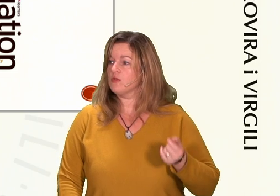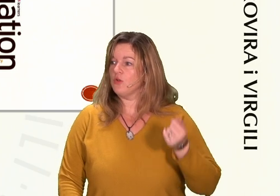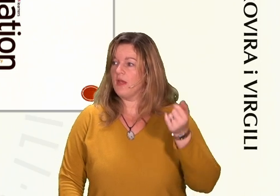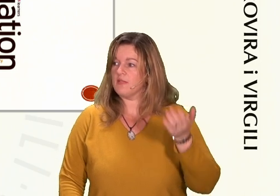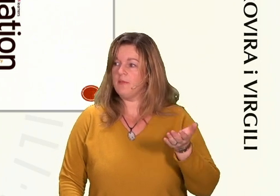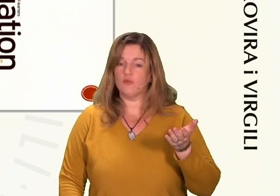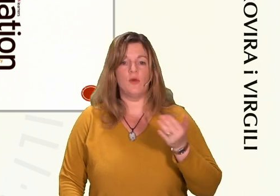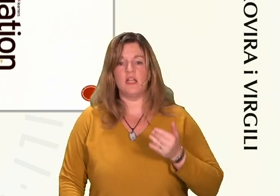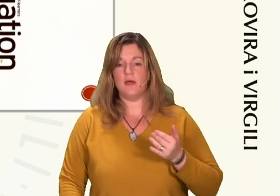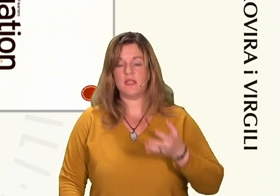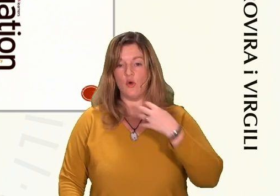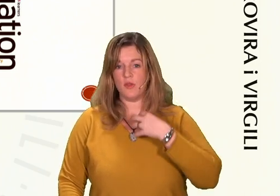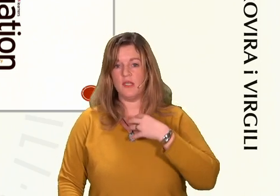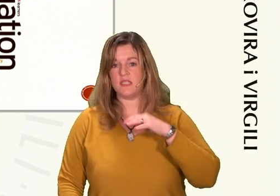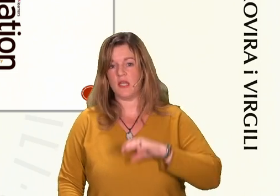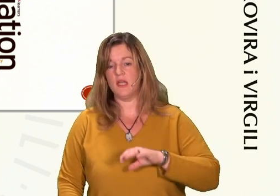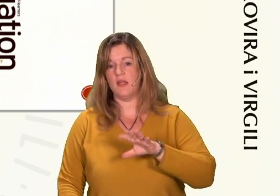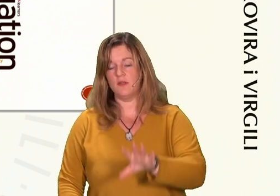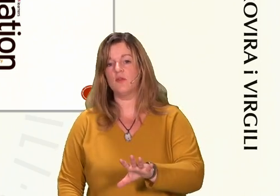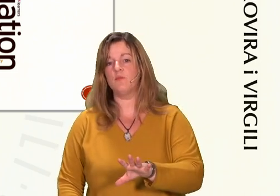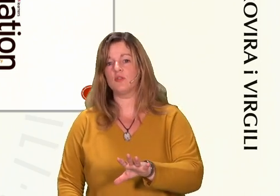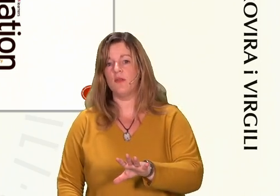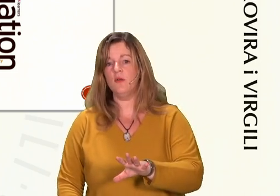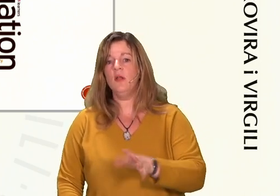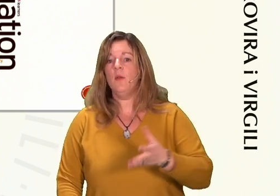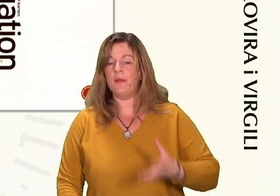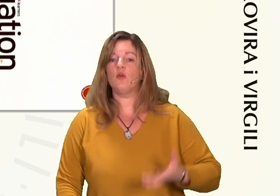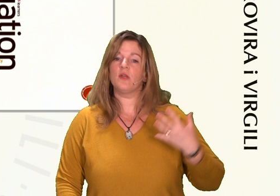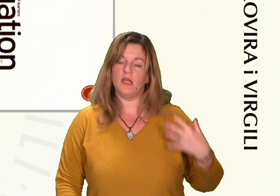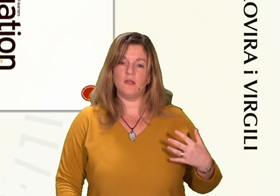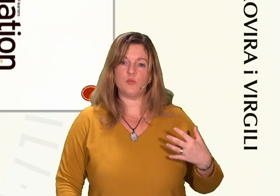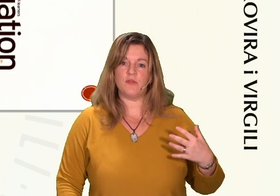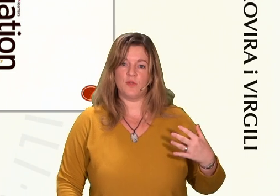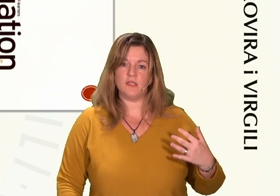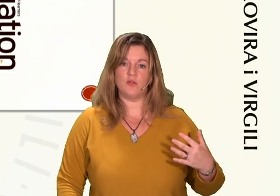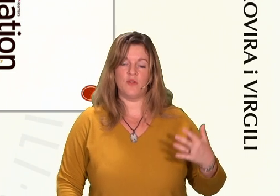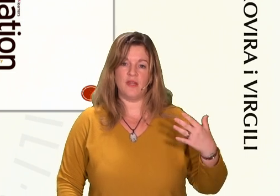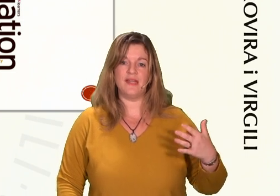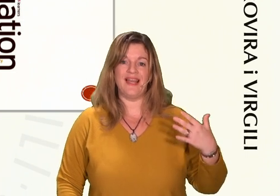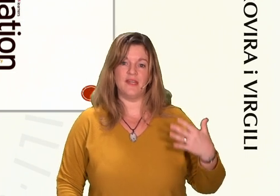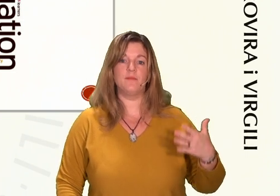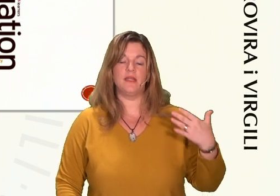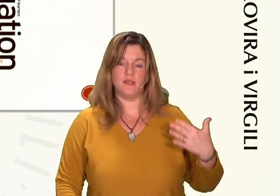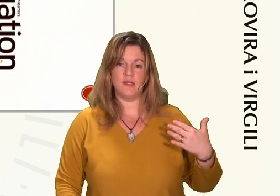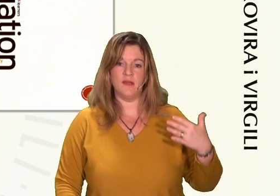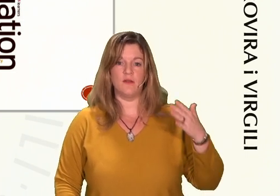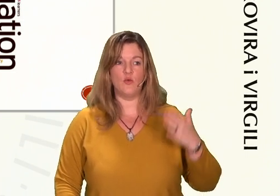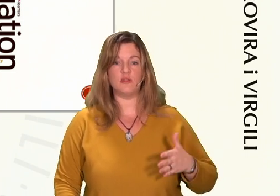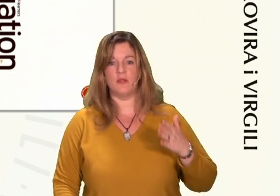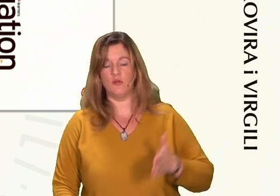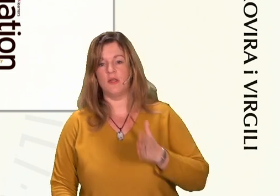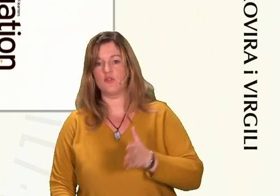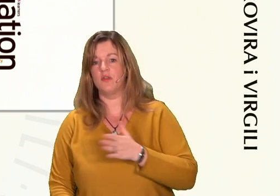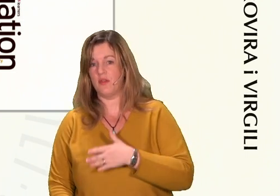el curso de la SBIP, el curso de la SBAP, se coordina y se realiza dentro del posgrado, pero lo realizan los profesionales de la Sociedad Catalana de Pediatría y del